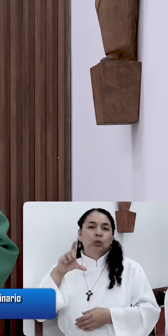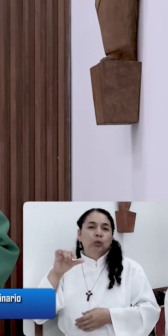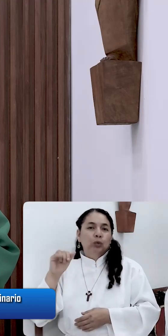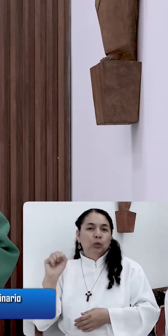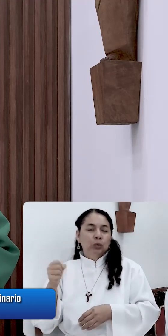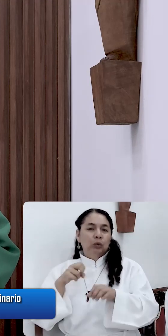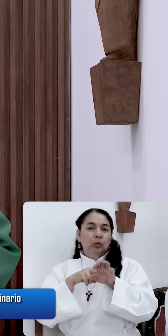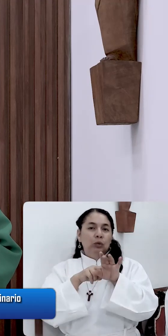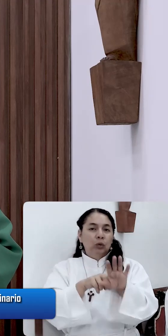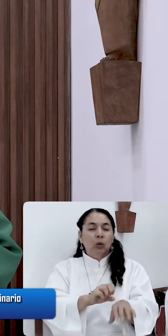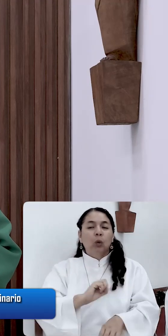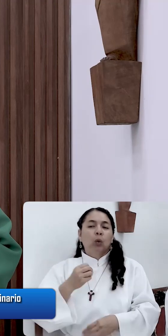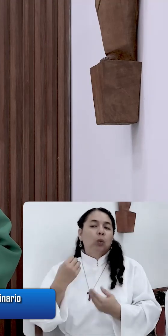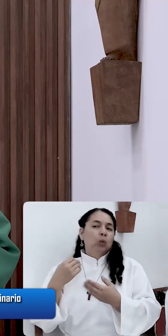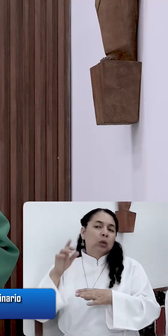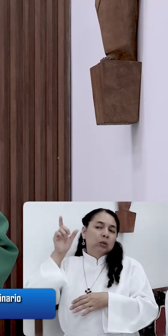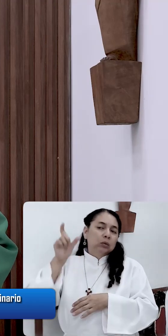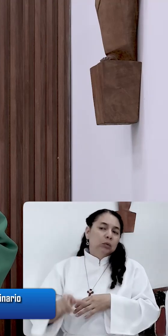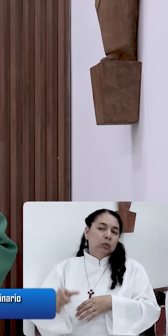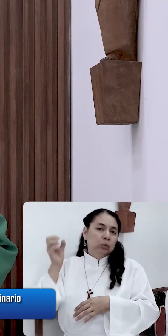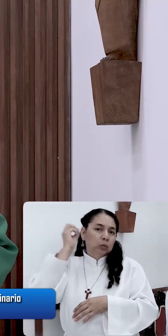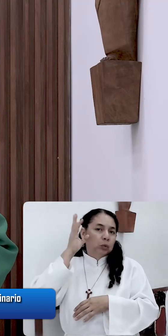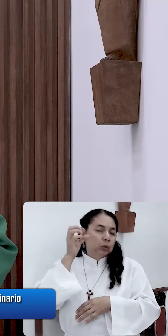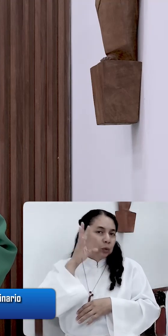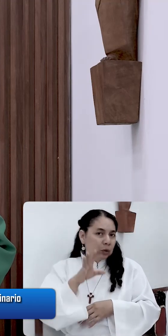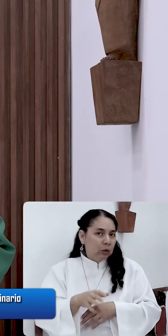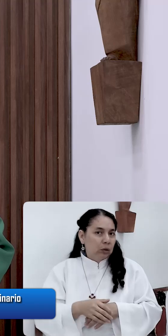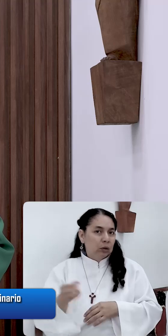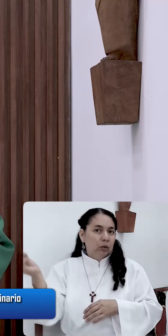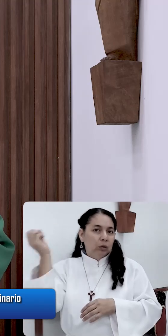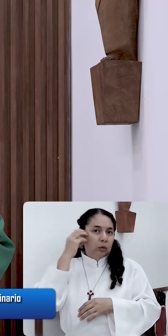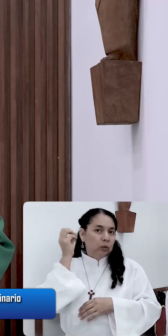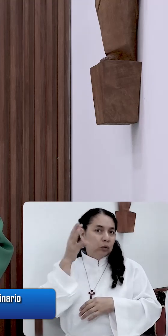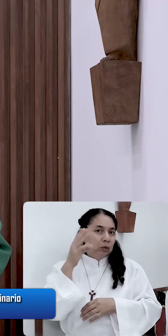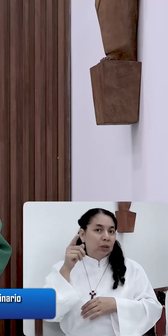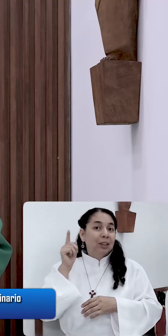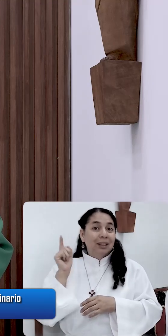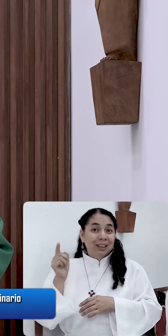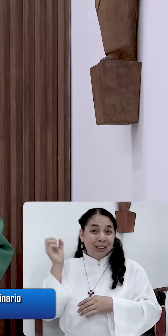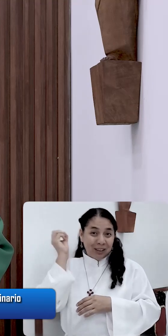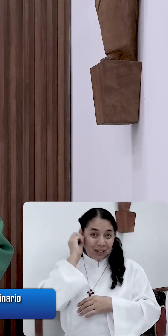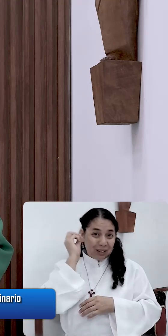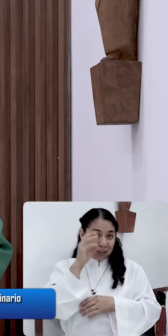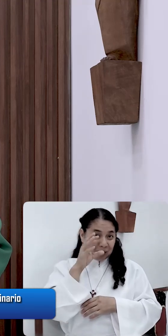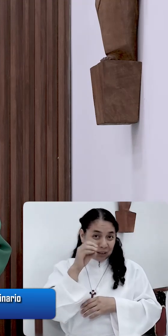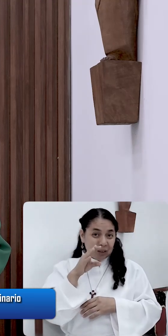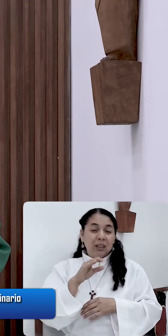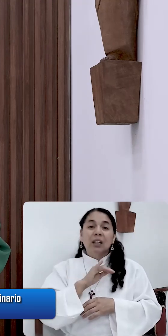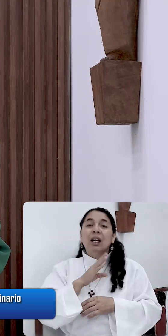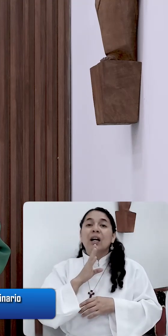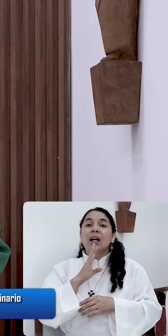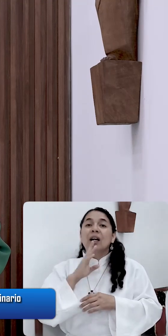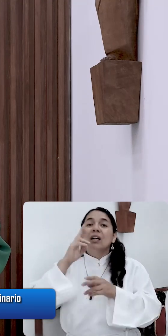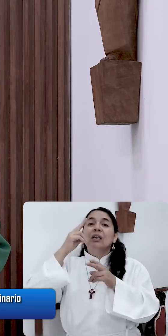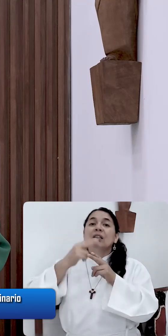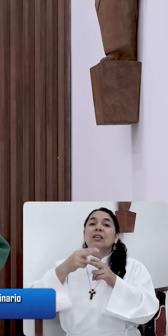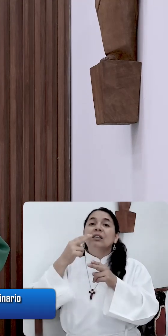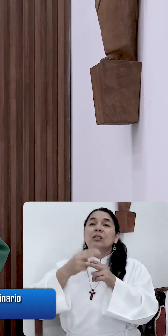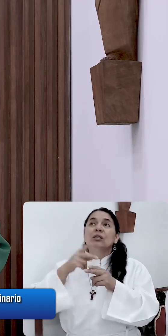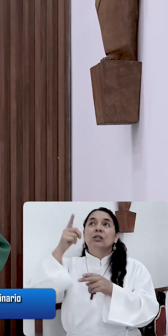Testamento, o un profeta más. El profeta es el que habla en nombre de Dios. Él es